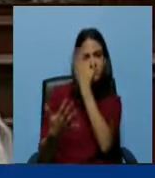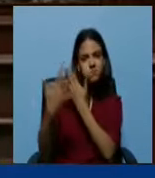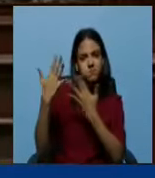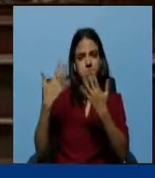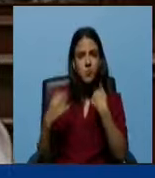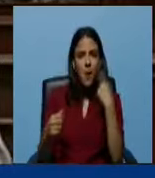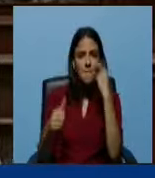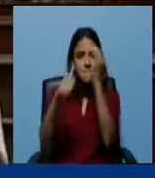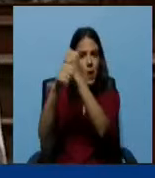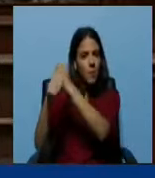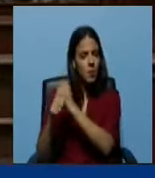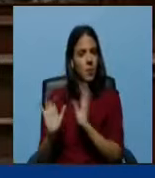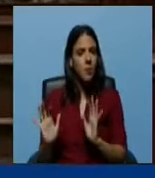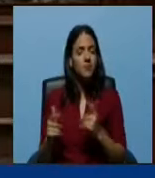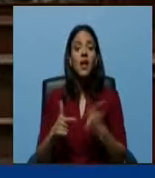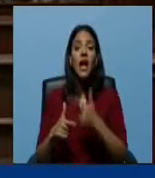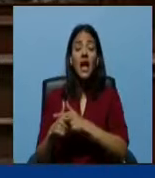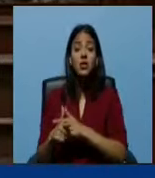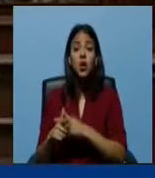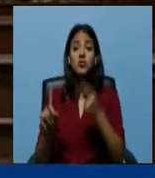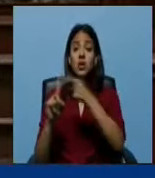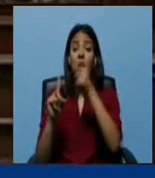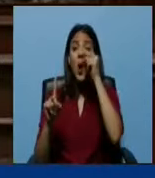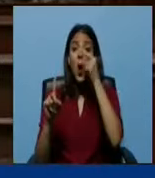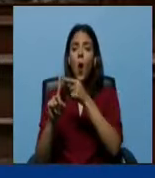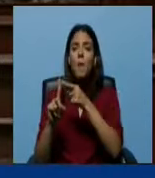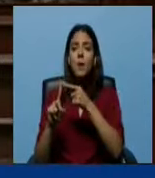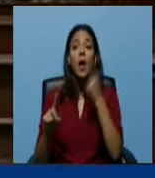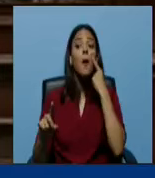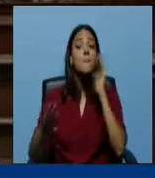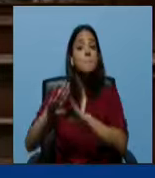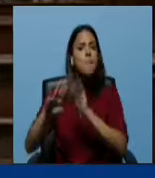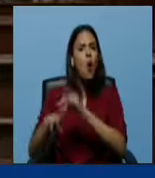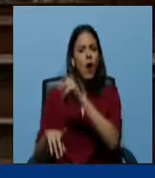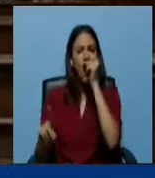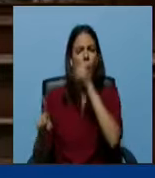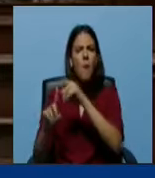Y entonces, el chino Khan me había dicho, mosca con ese chamo, qué raro.